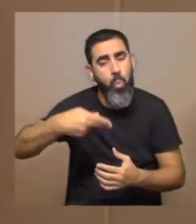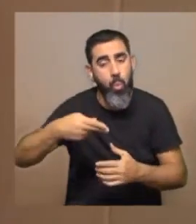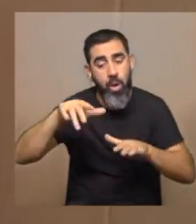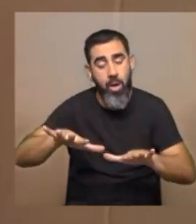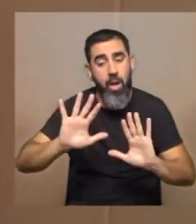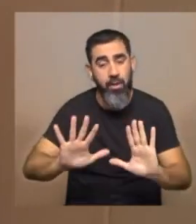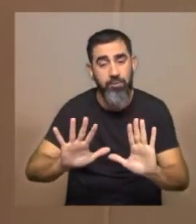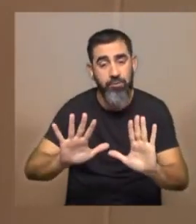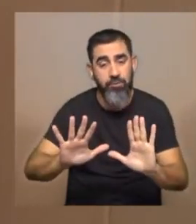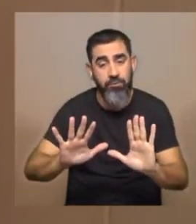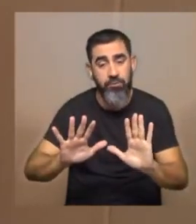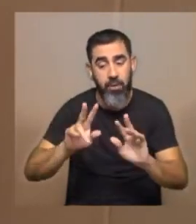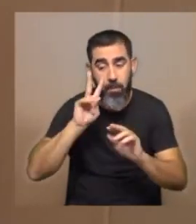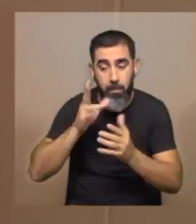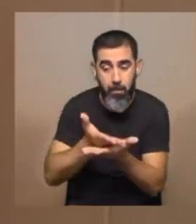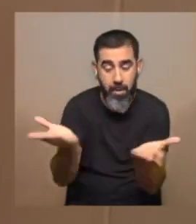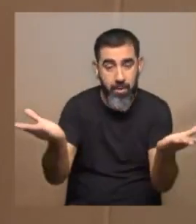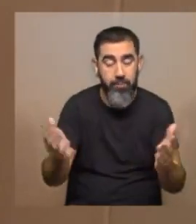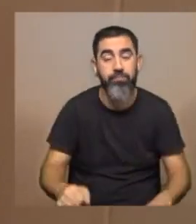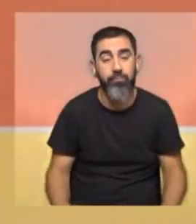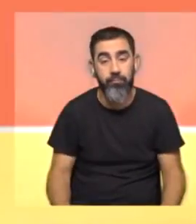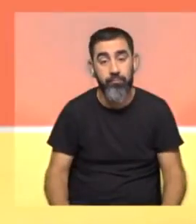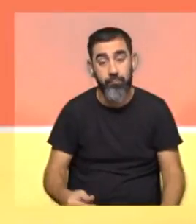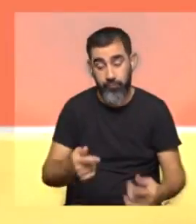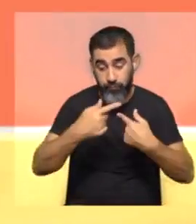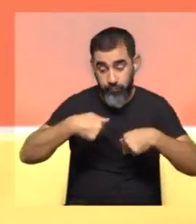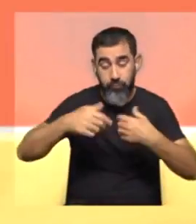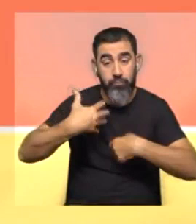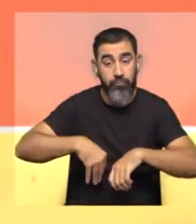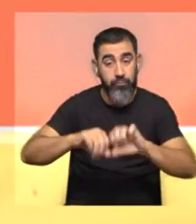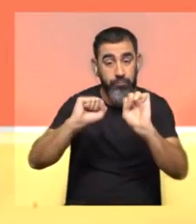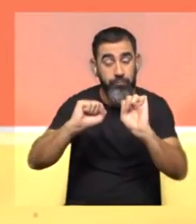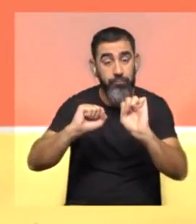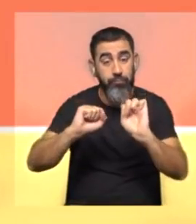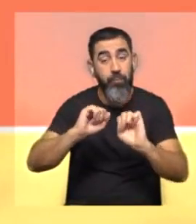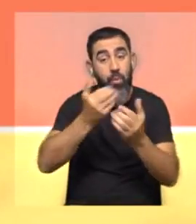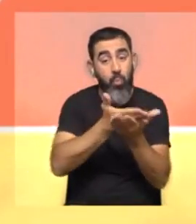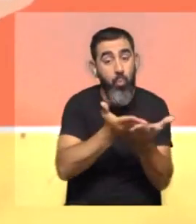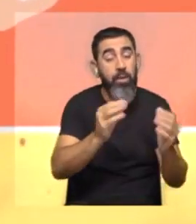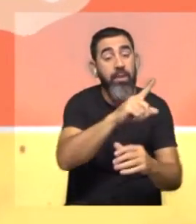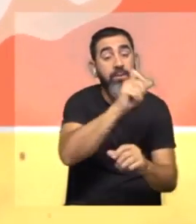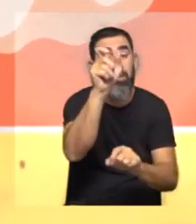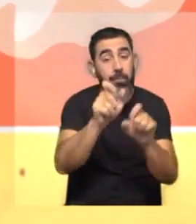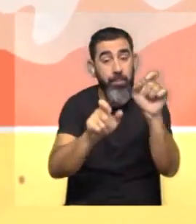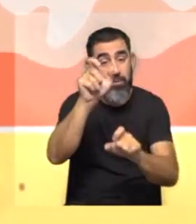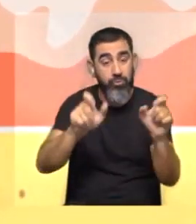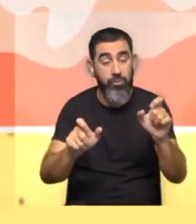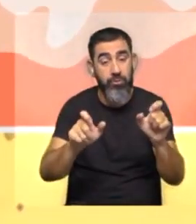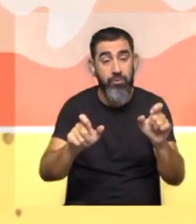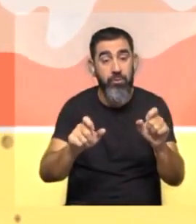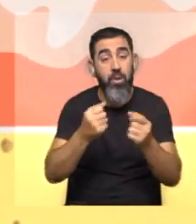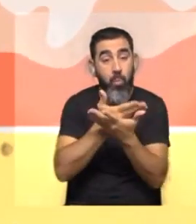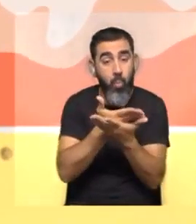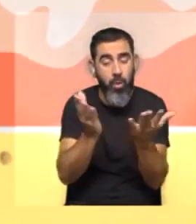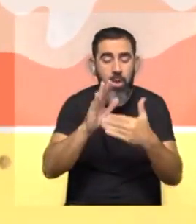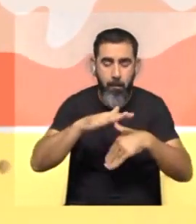nunca se le había puesto el ojo y nosotros encontramos que si, tomando una muestra de 100 personas, digamos, la muestra que tomamos